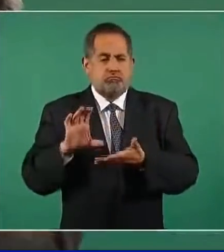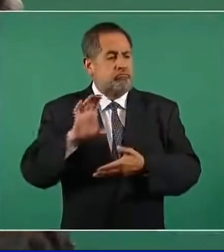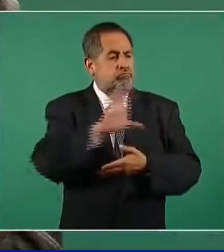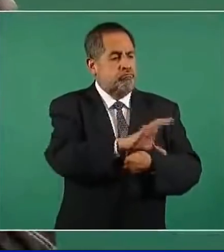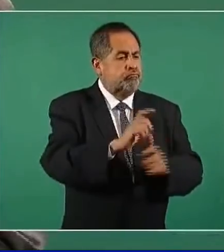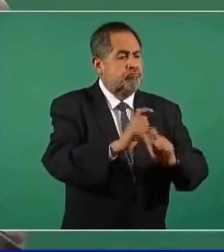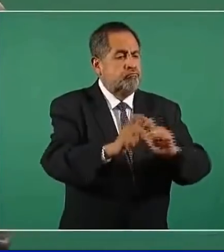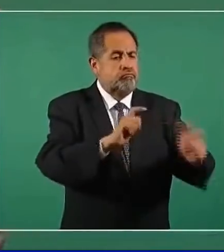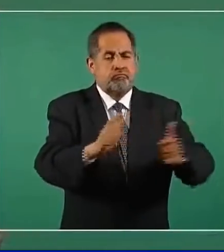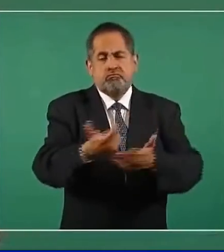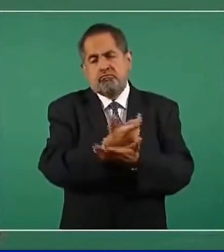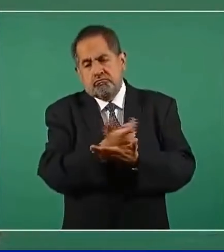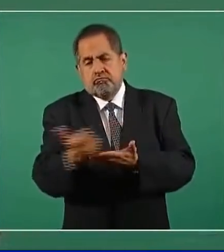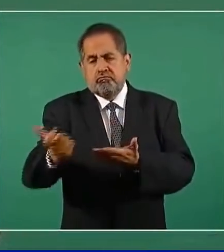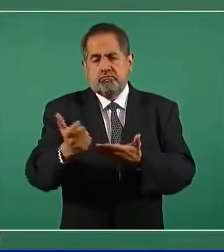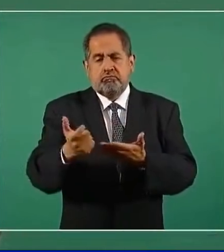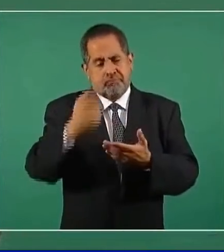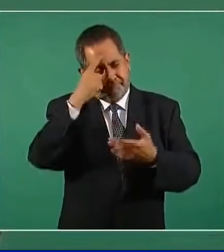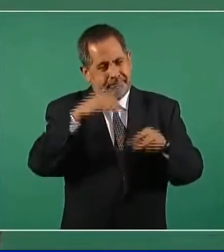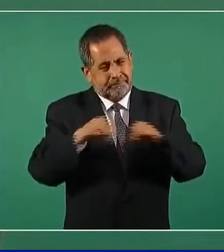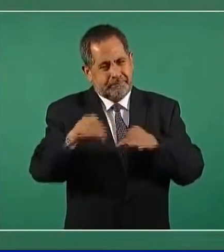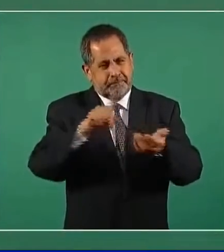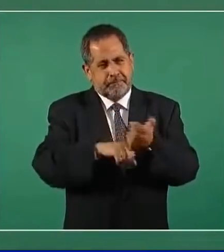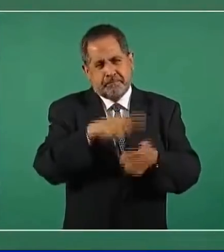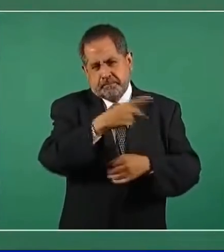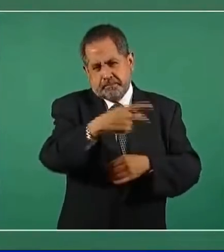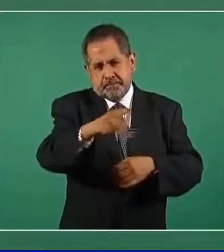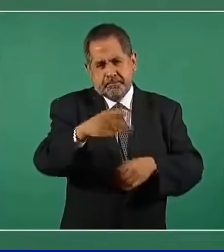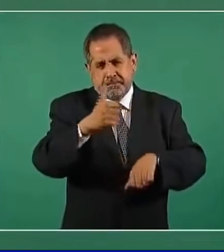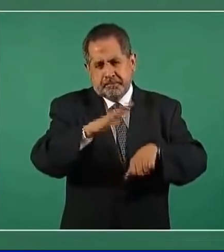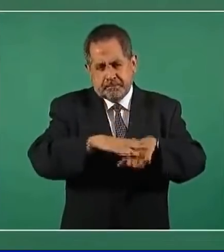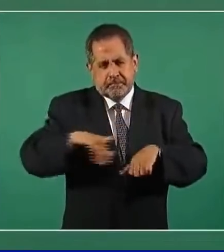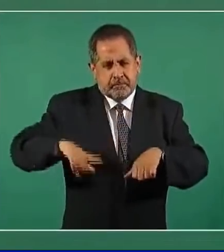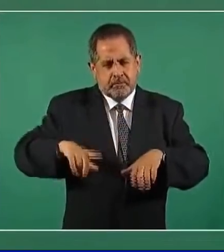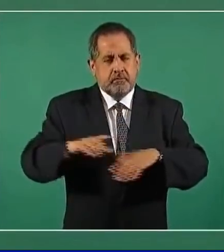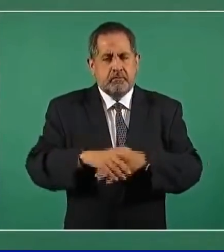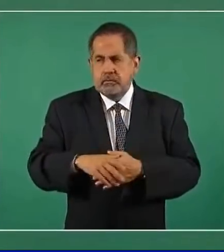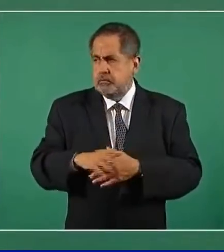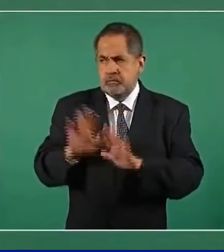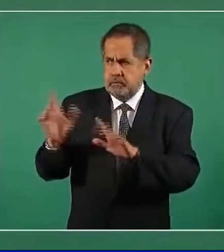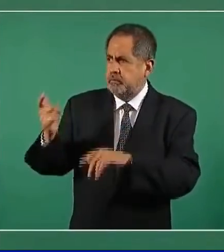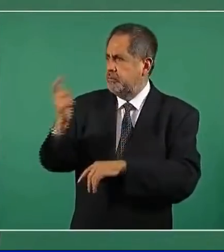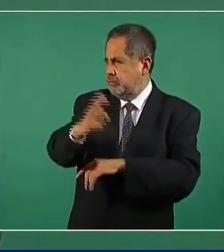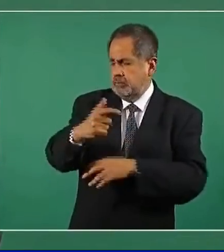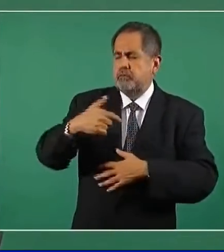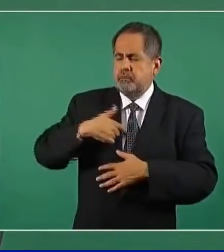con el pago de la nómina. Y lo demás ya nosotros nos encargamos.